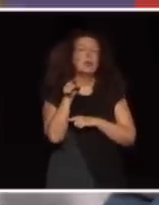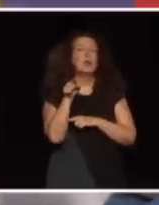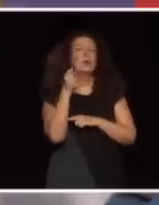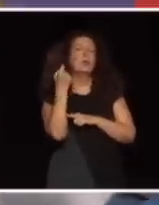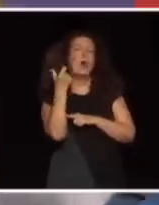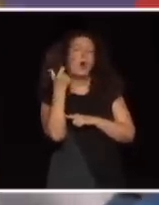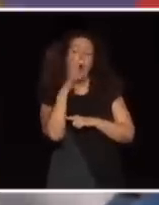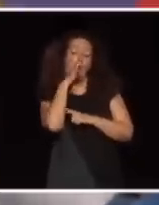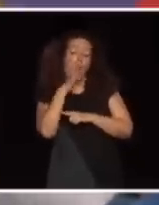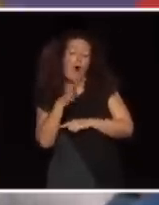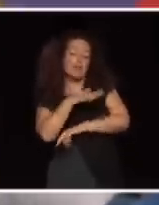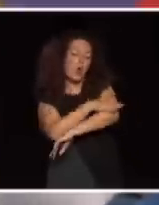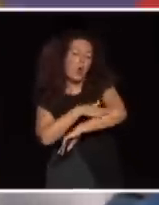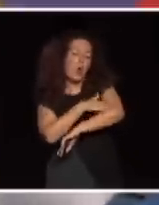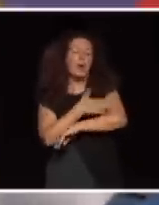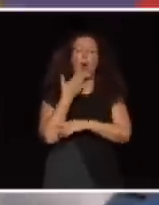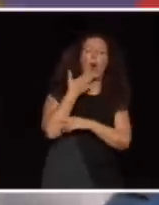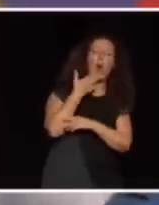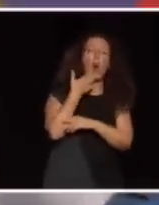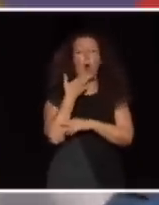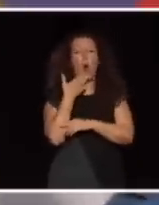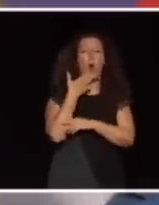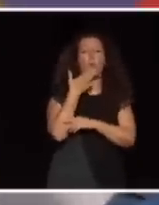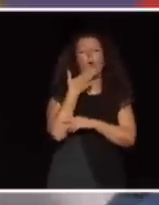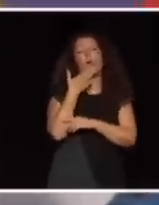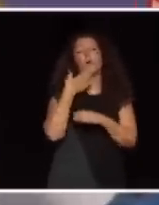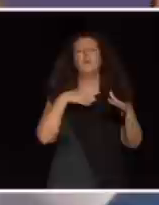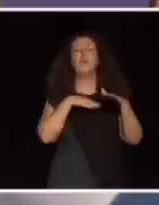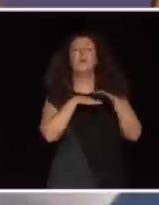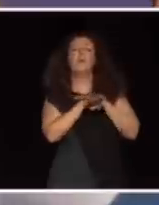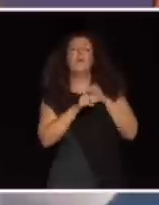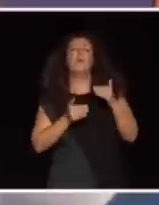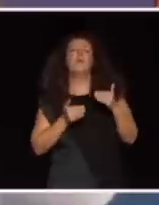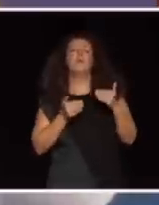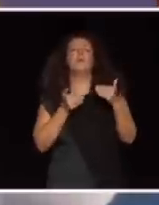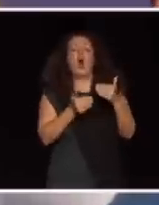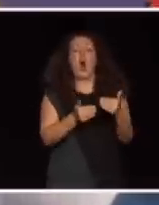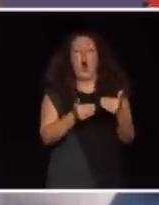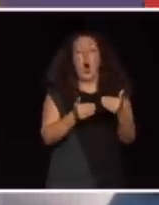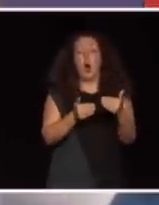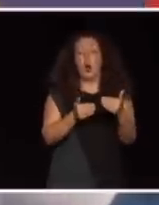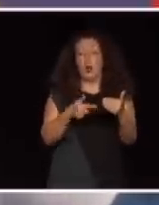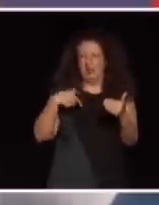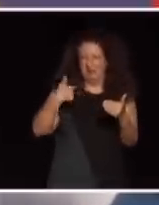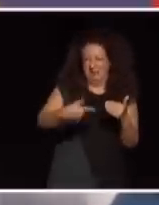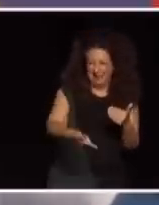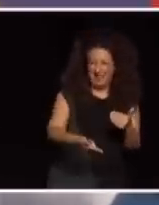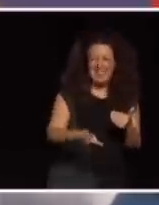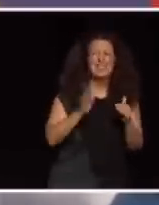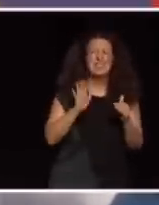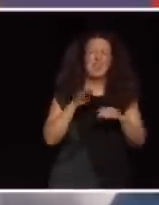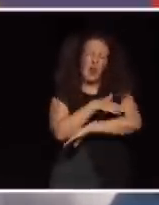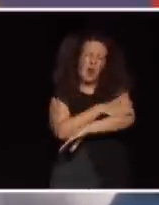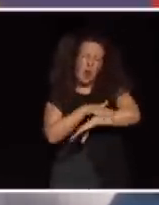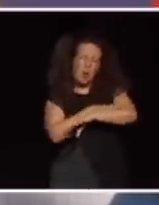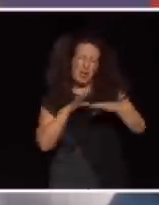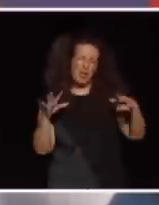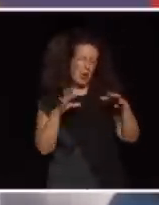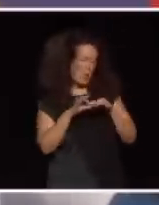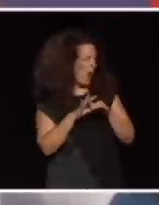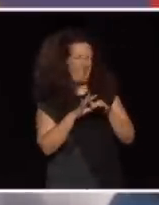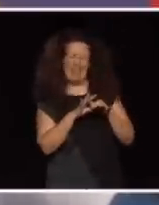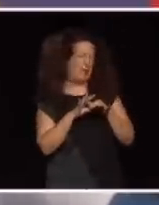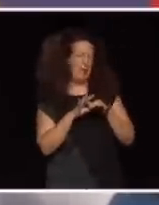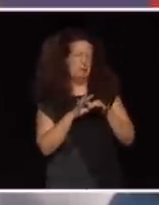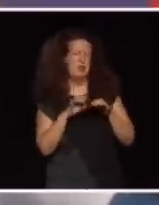esta legislatura como una especie de prórroga, que construya, más que un gobierno de coalición, una especie de